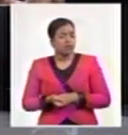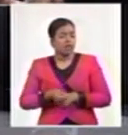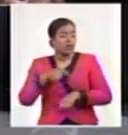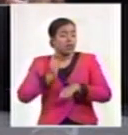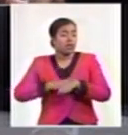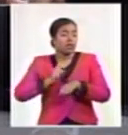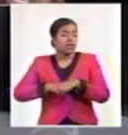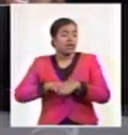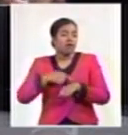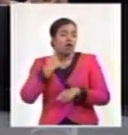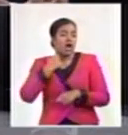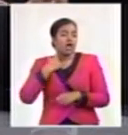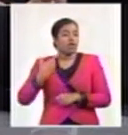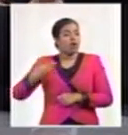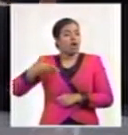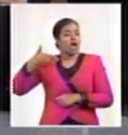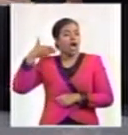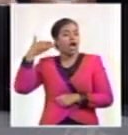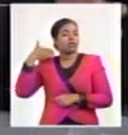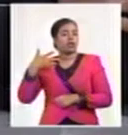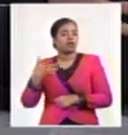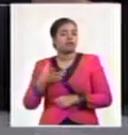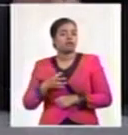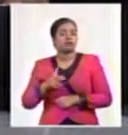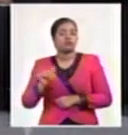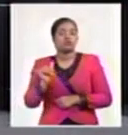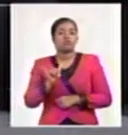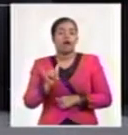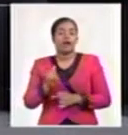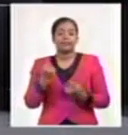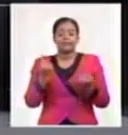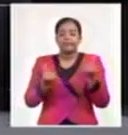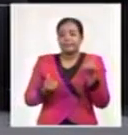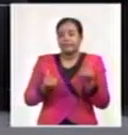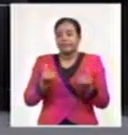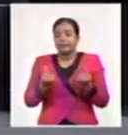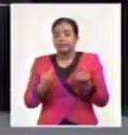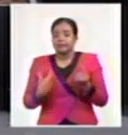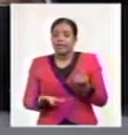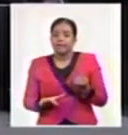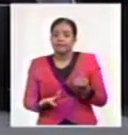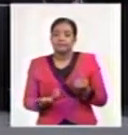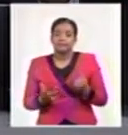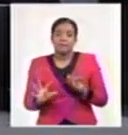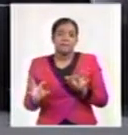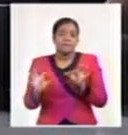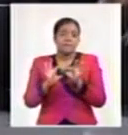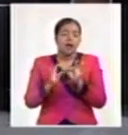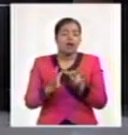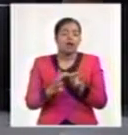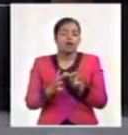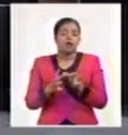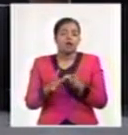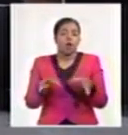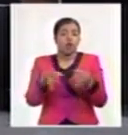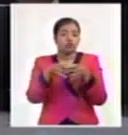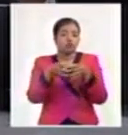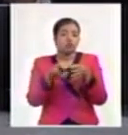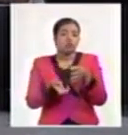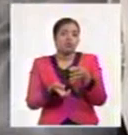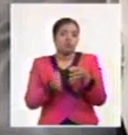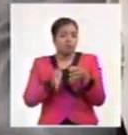años atrás, como que no tenían otra alternativa que aliarse a un centro de poder o al hegemón, Estados